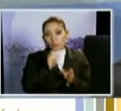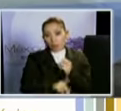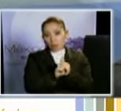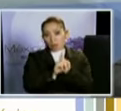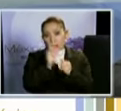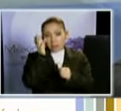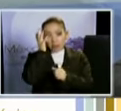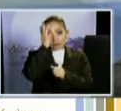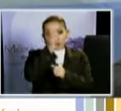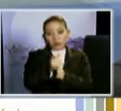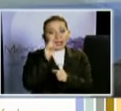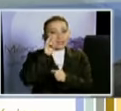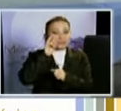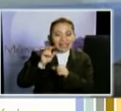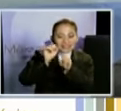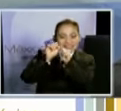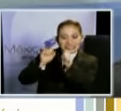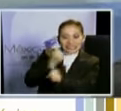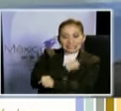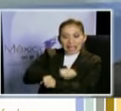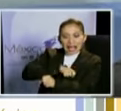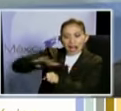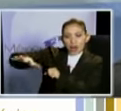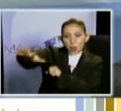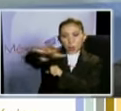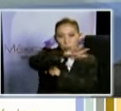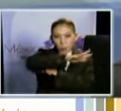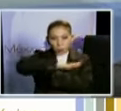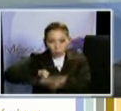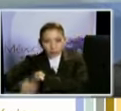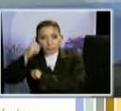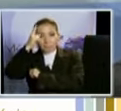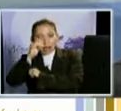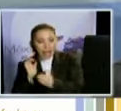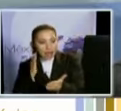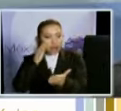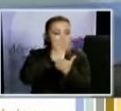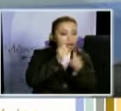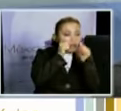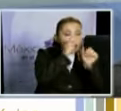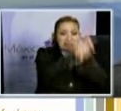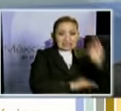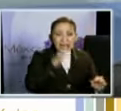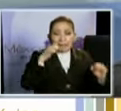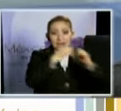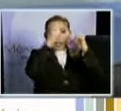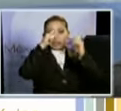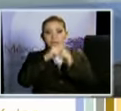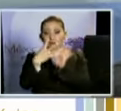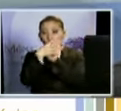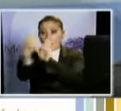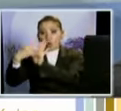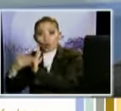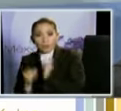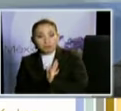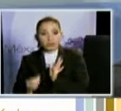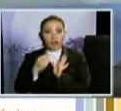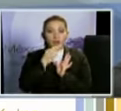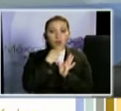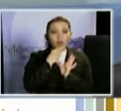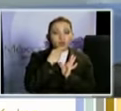también proyectar los sistemas de salud hacia emergencias, epidemias, de consumos